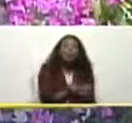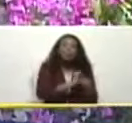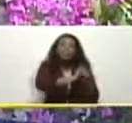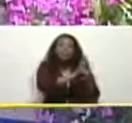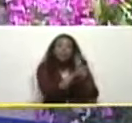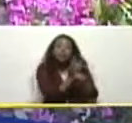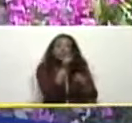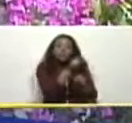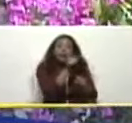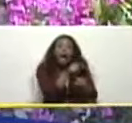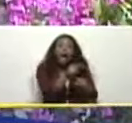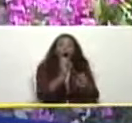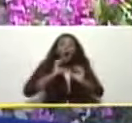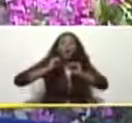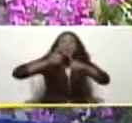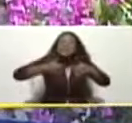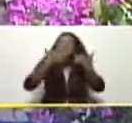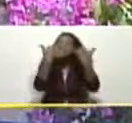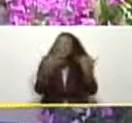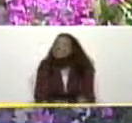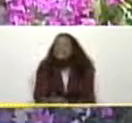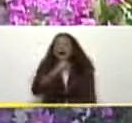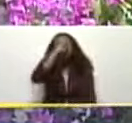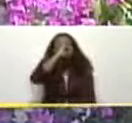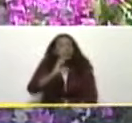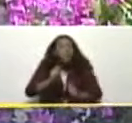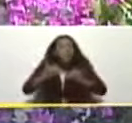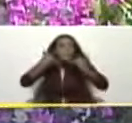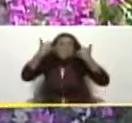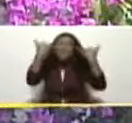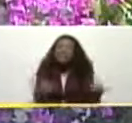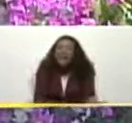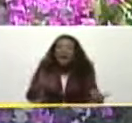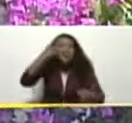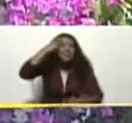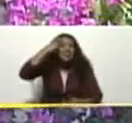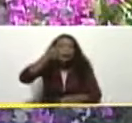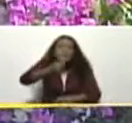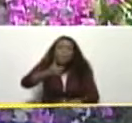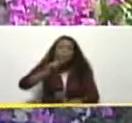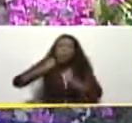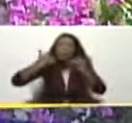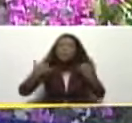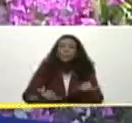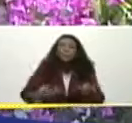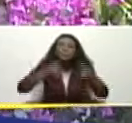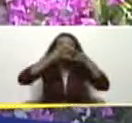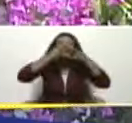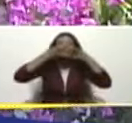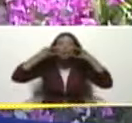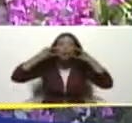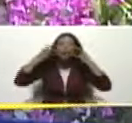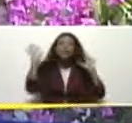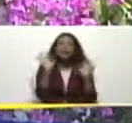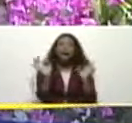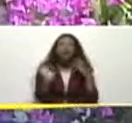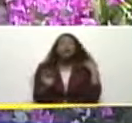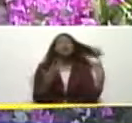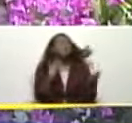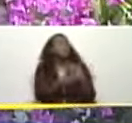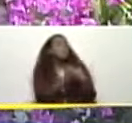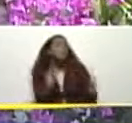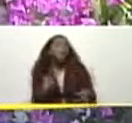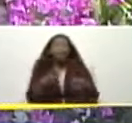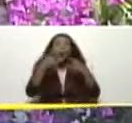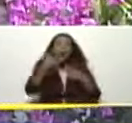empezandito, preventiva. el tapaboca no vacilamos ni un segundo.